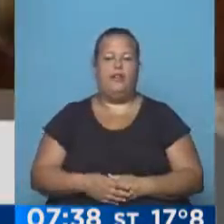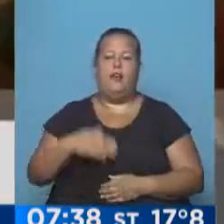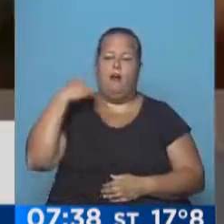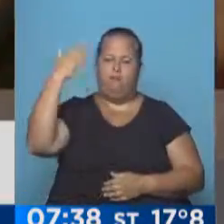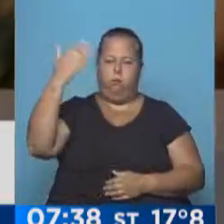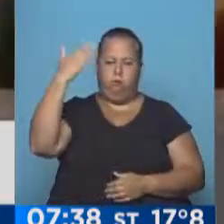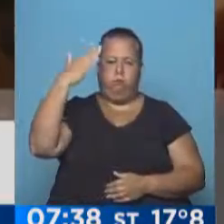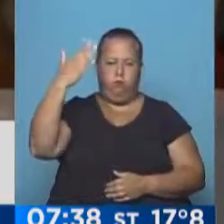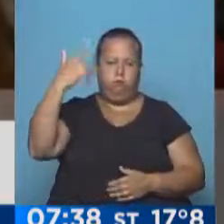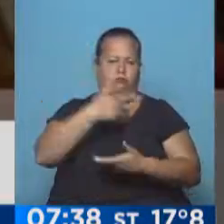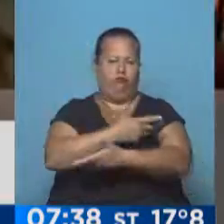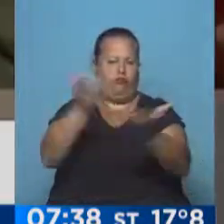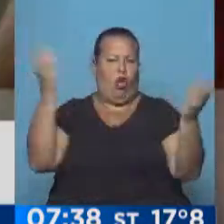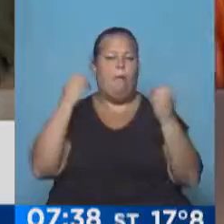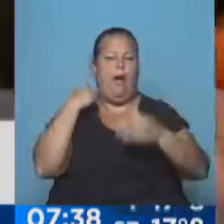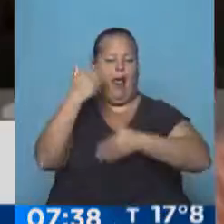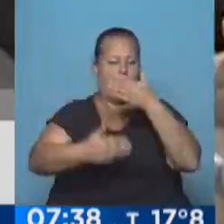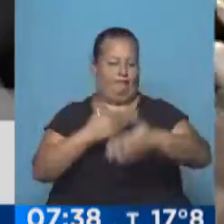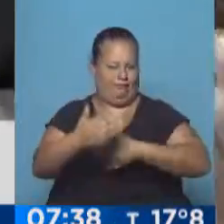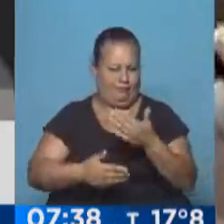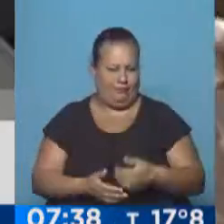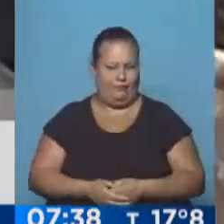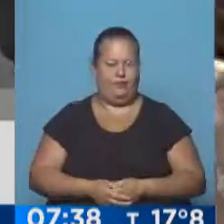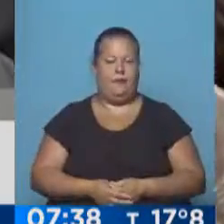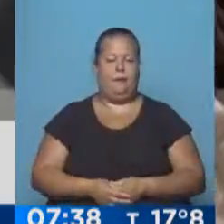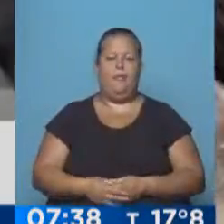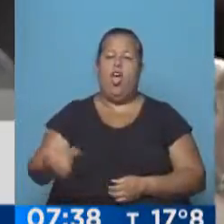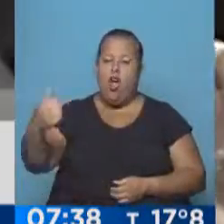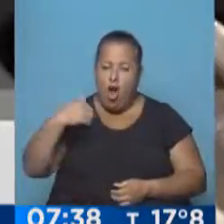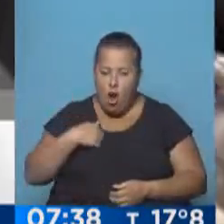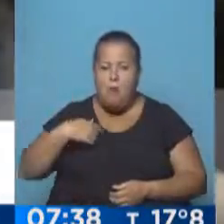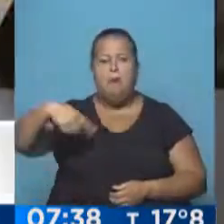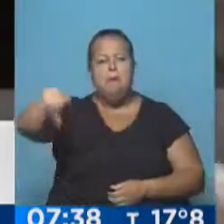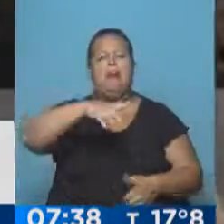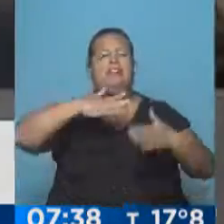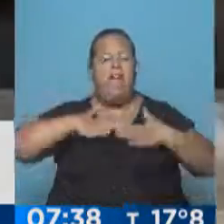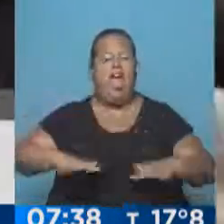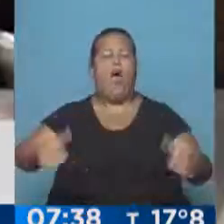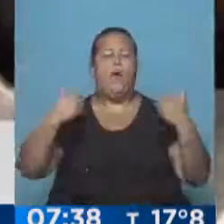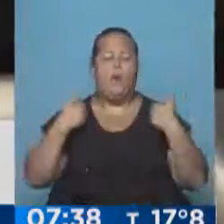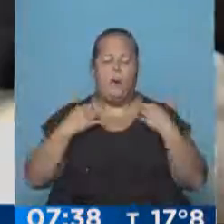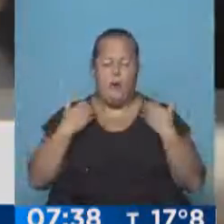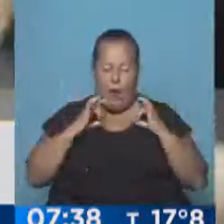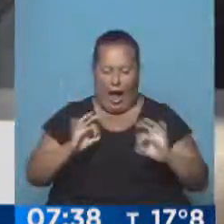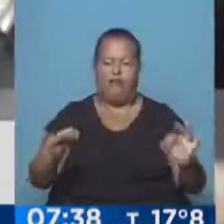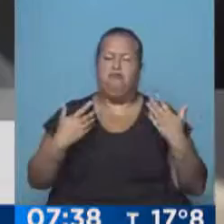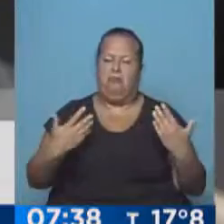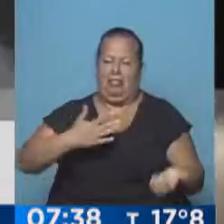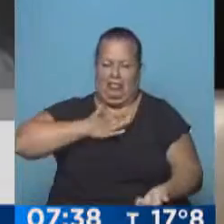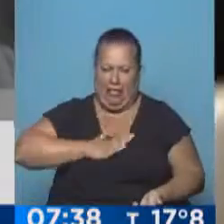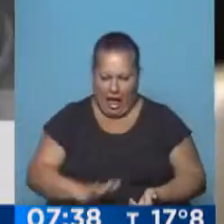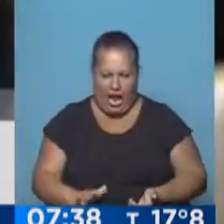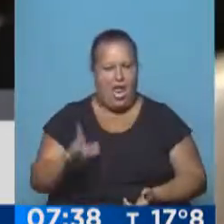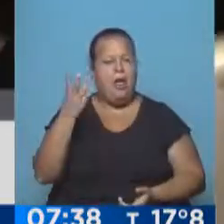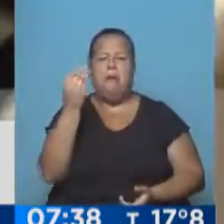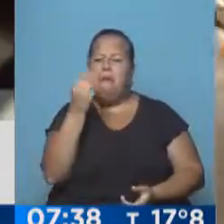expuso sus ideas públicas para el desarrollo. Conmigo pueden planificar las vacaciones tranquilos. No